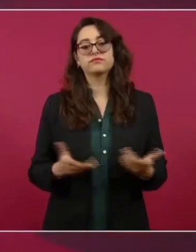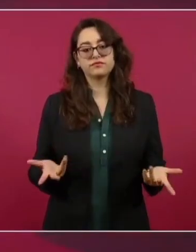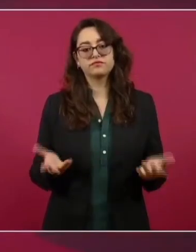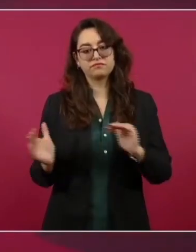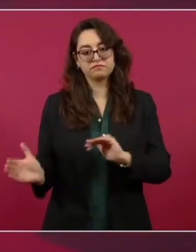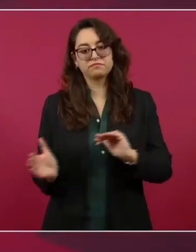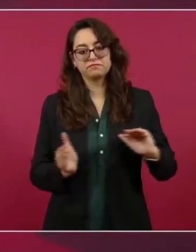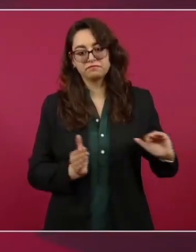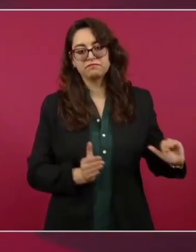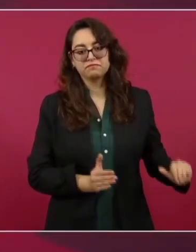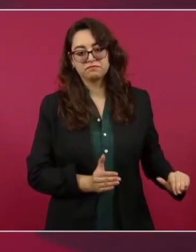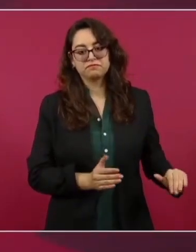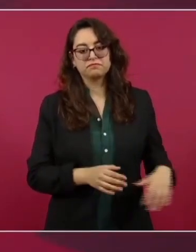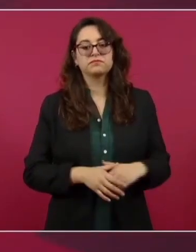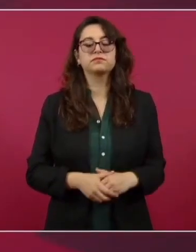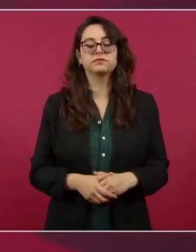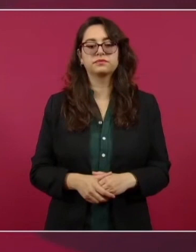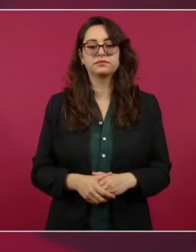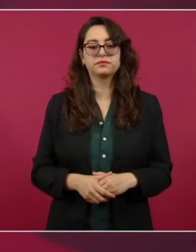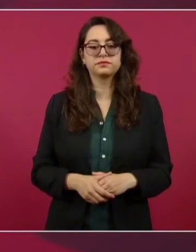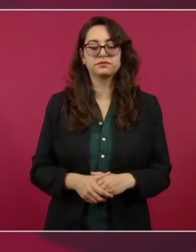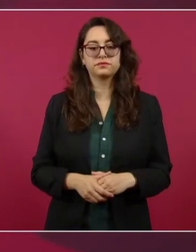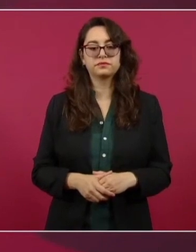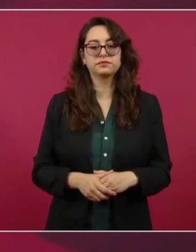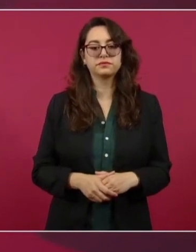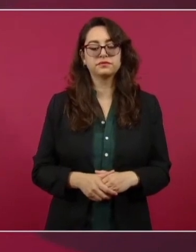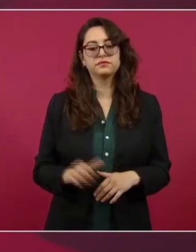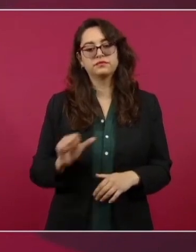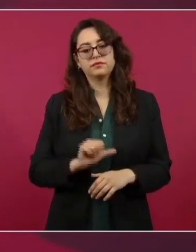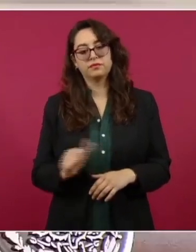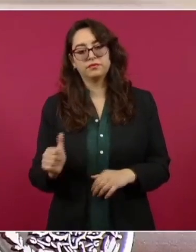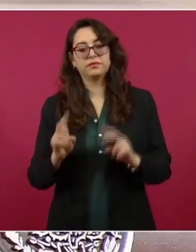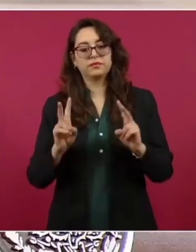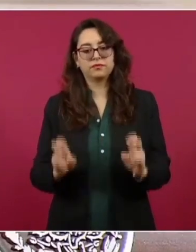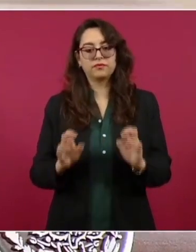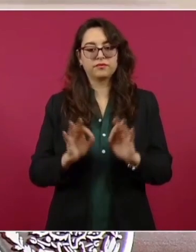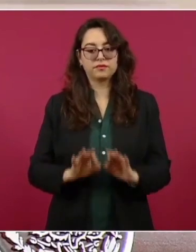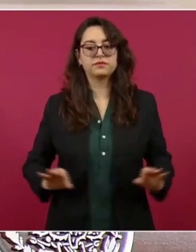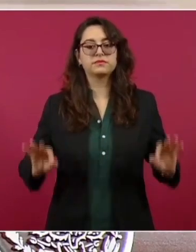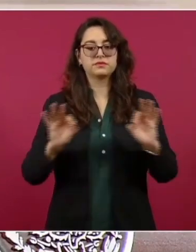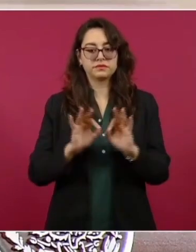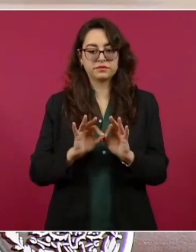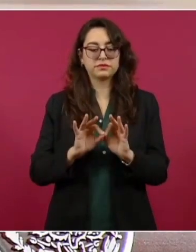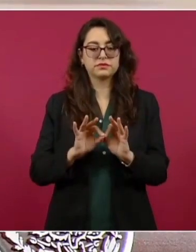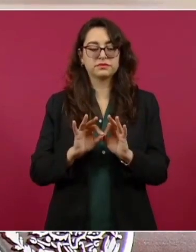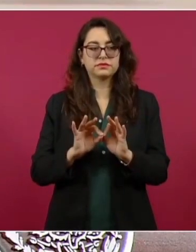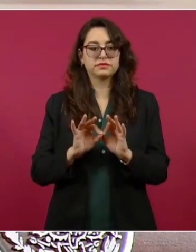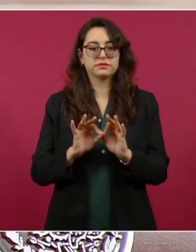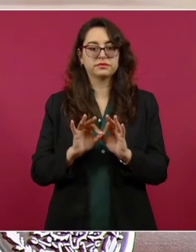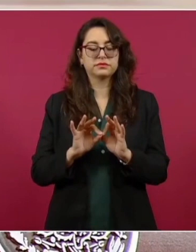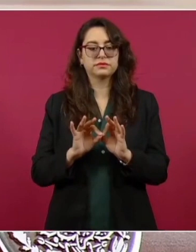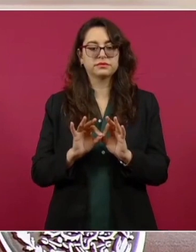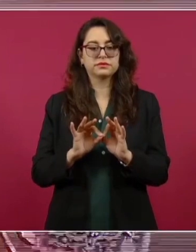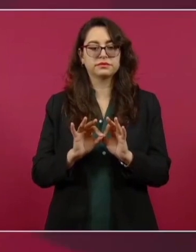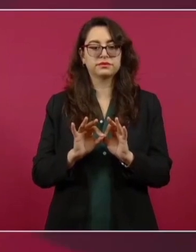de igual manera el presidente envió una felicitación al piloto mexicano Checo Pérez luego de que obtuvo el segundo puesto en el GP de